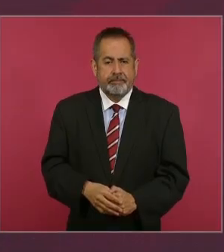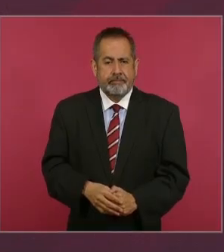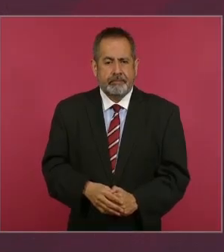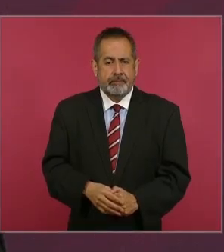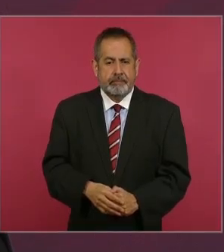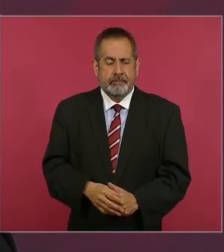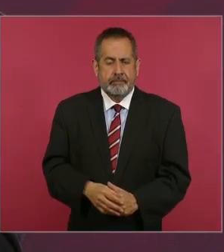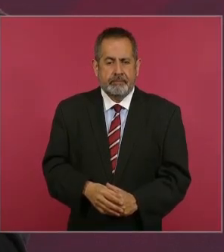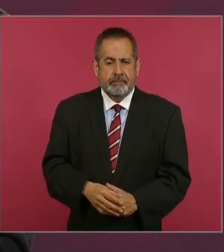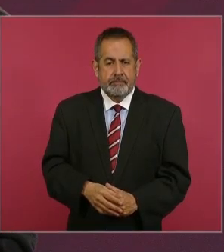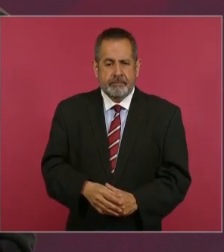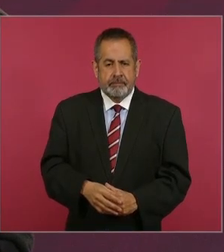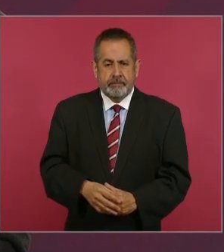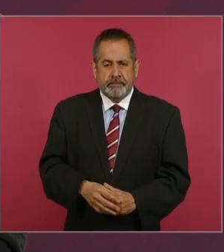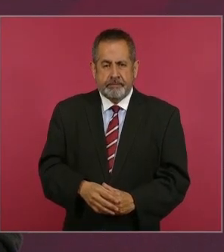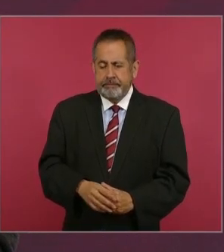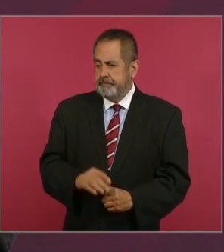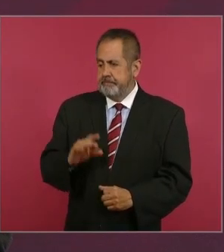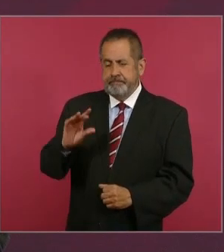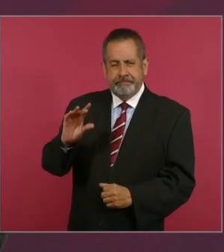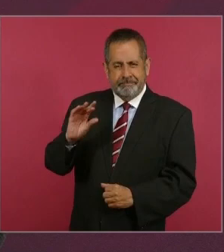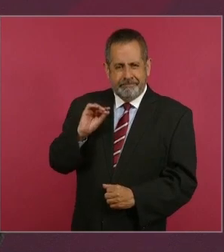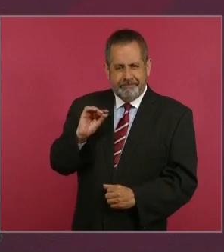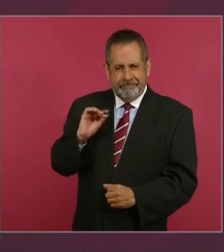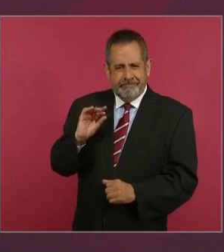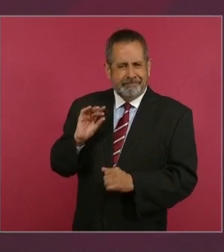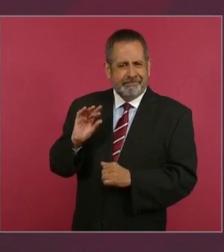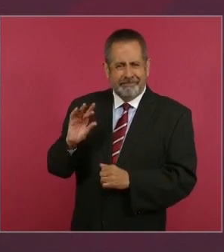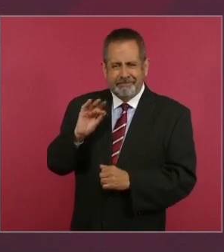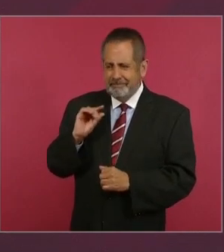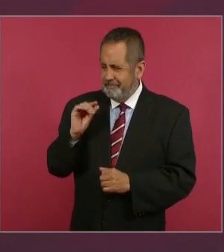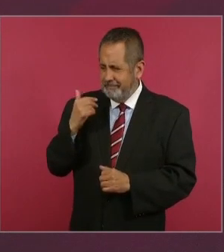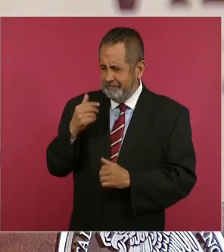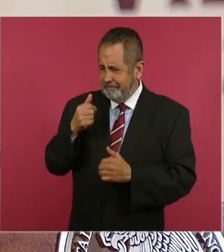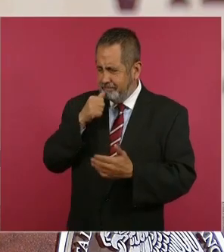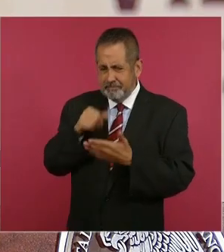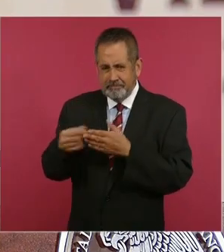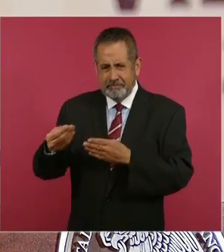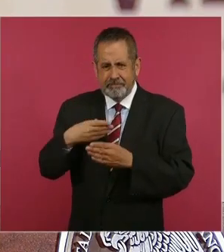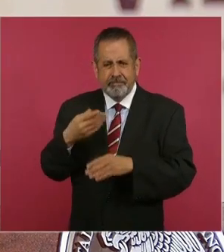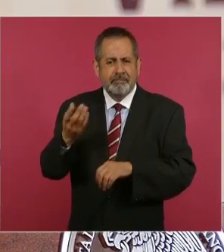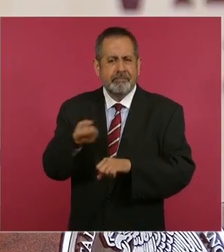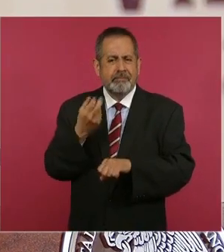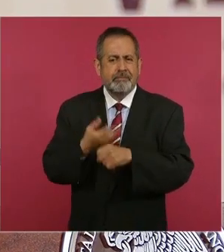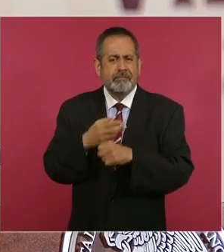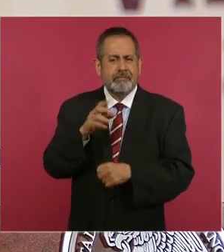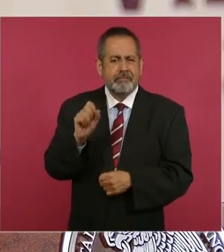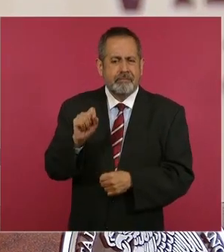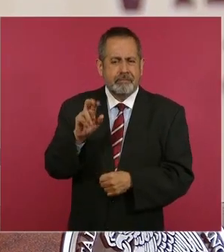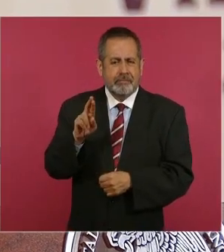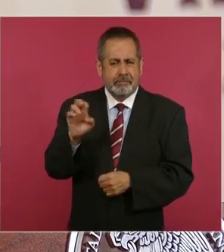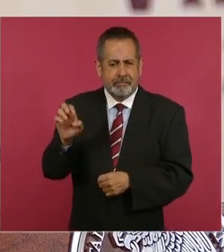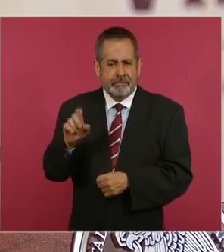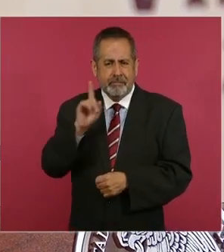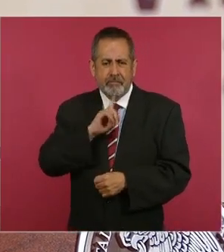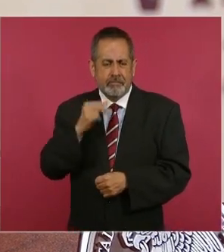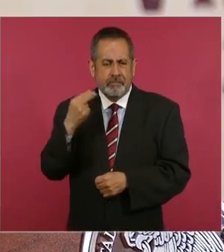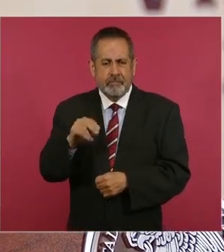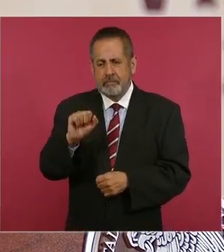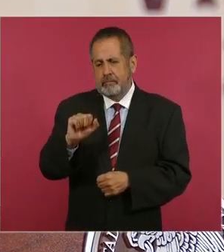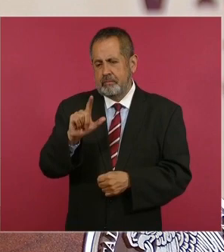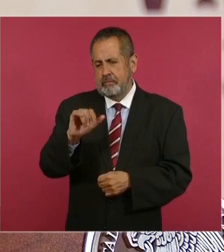me acaba de mandar una nota la secretaria de relaciones exteriores Alicia